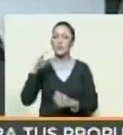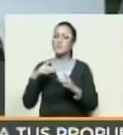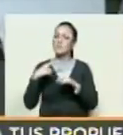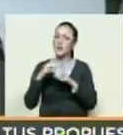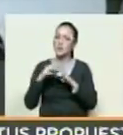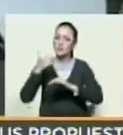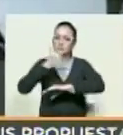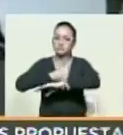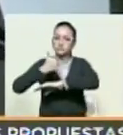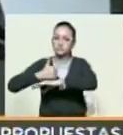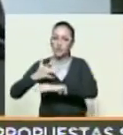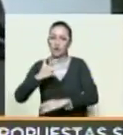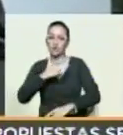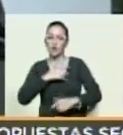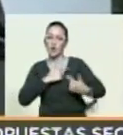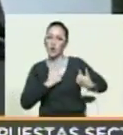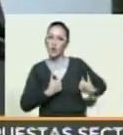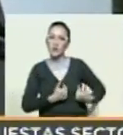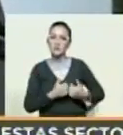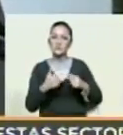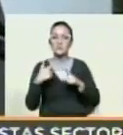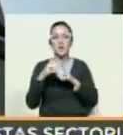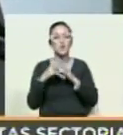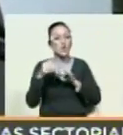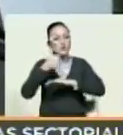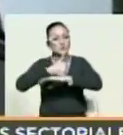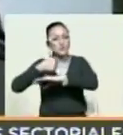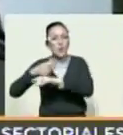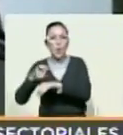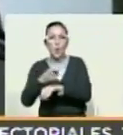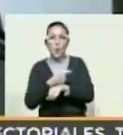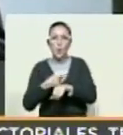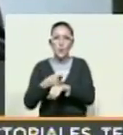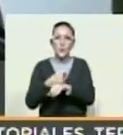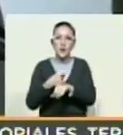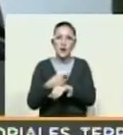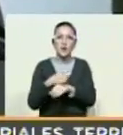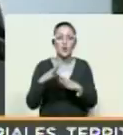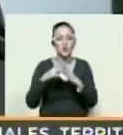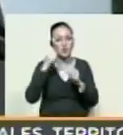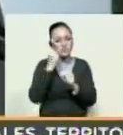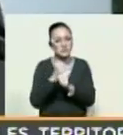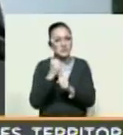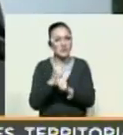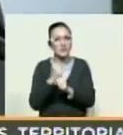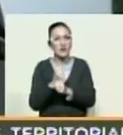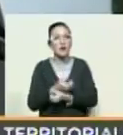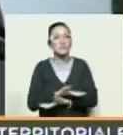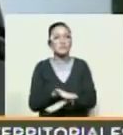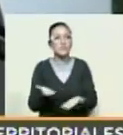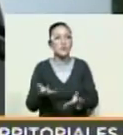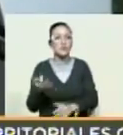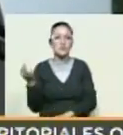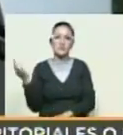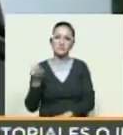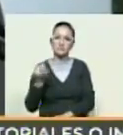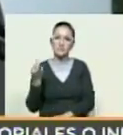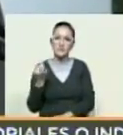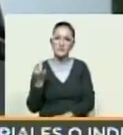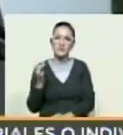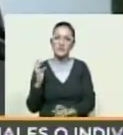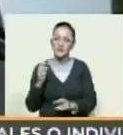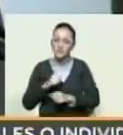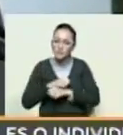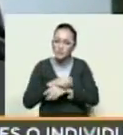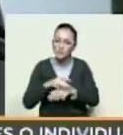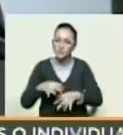autoridades y de todos los líderes del gobierno y de todos los que trabajamos en este país, para que de verdad el manto